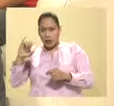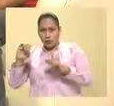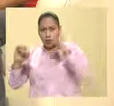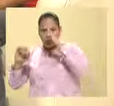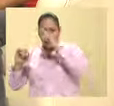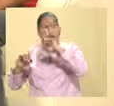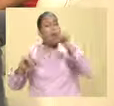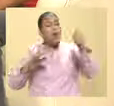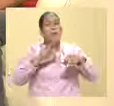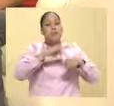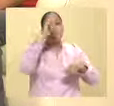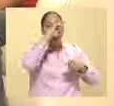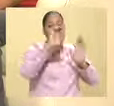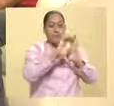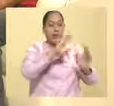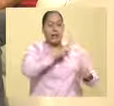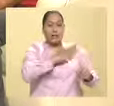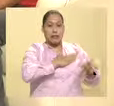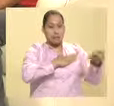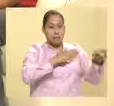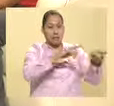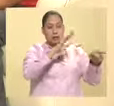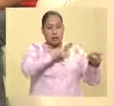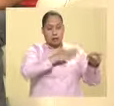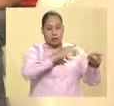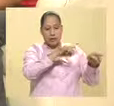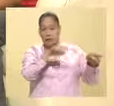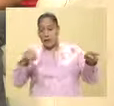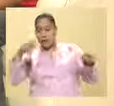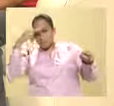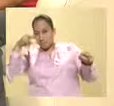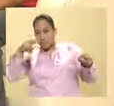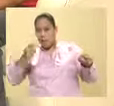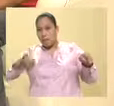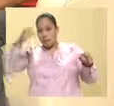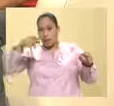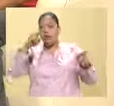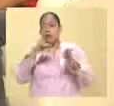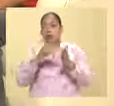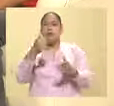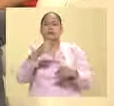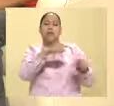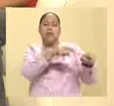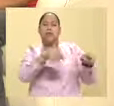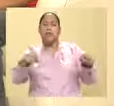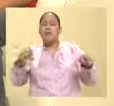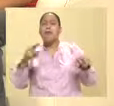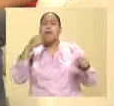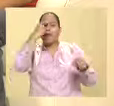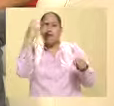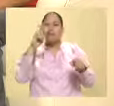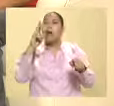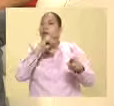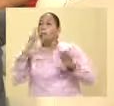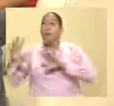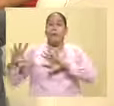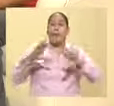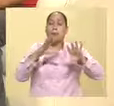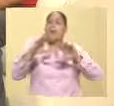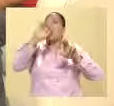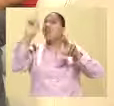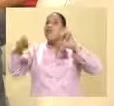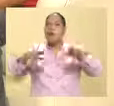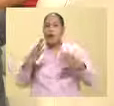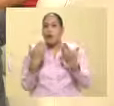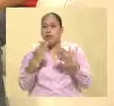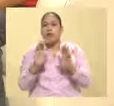atlántico de españa méxico que fue el primero 2006 sí es una ruta muy fácil no hay tormentas o sea que todo eso que dicen